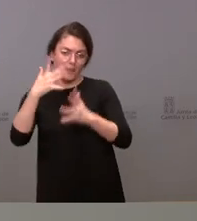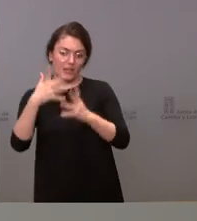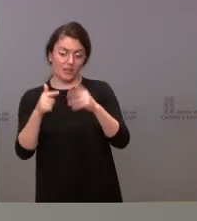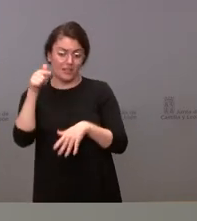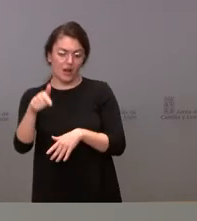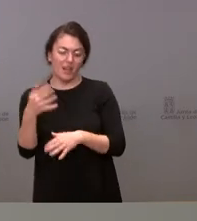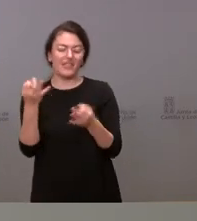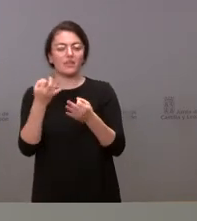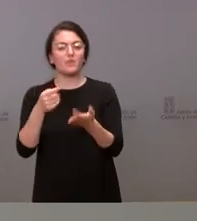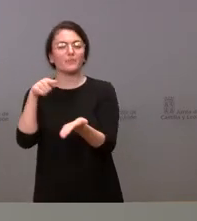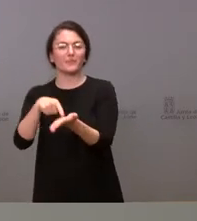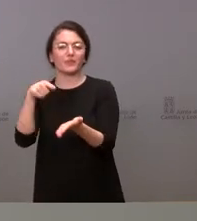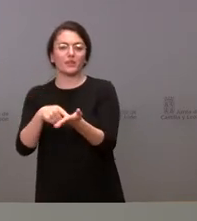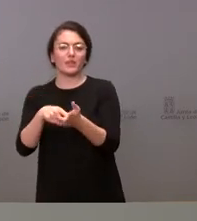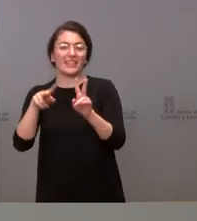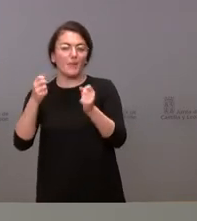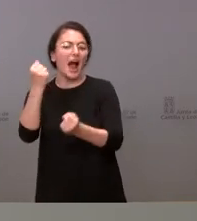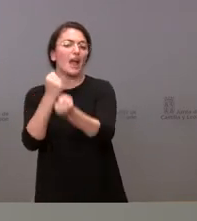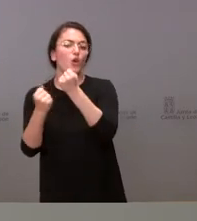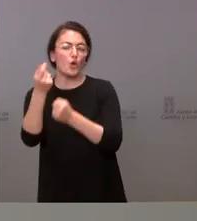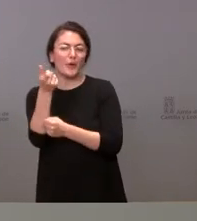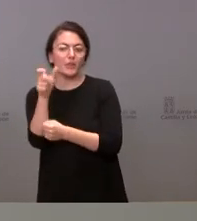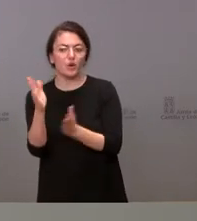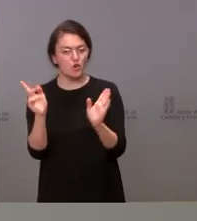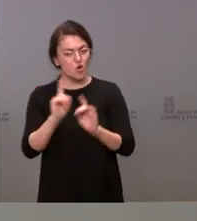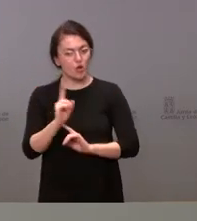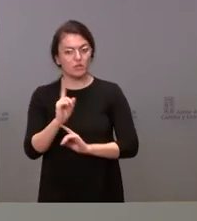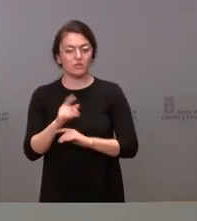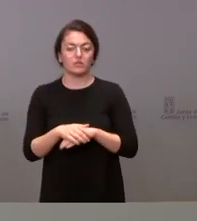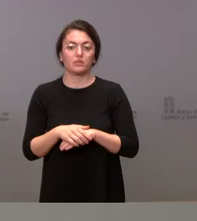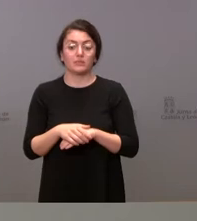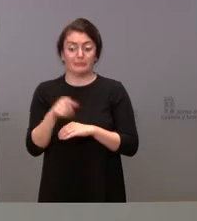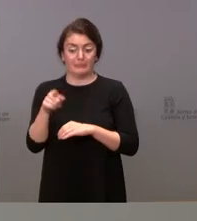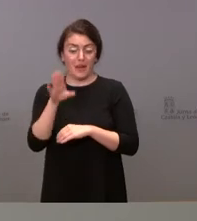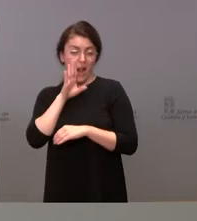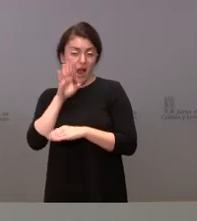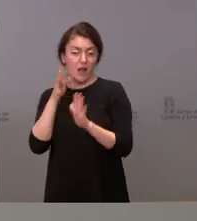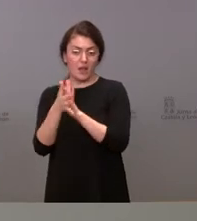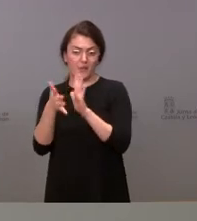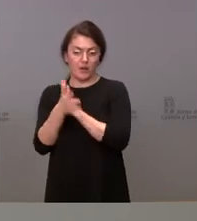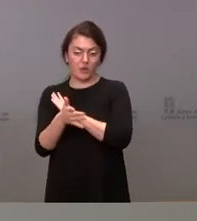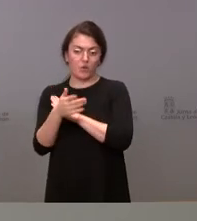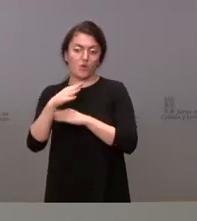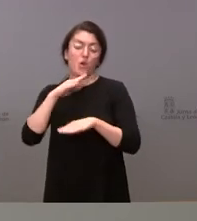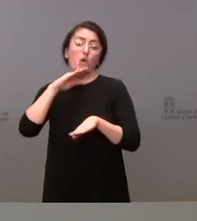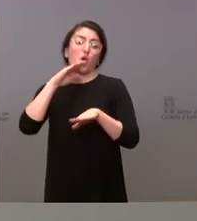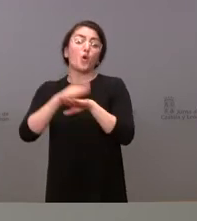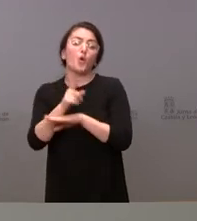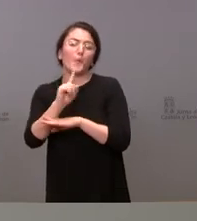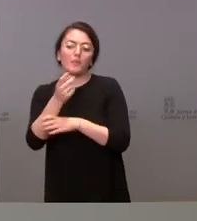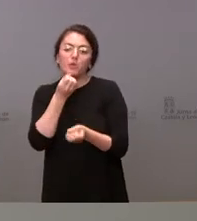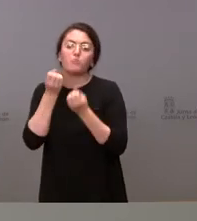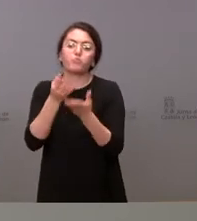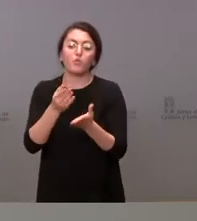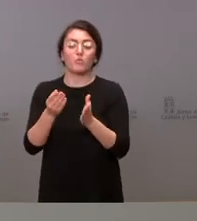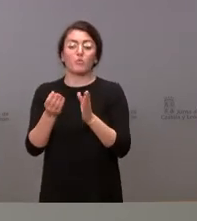que insistir, no tienen carácter económico. No se impone ninguna cuantía, son las sanciones que antes hemos comentado, declaración de incumplimiento, publicación en el boletín